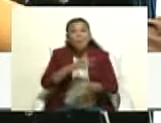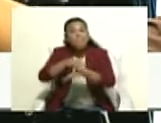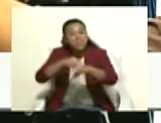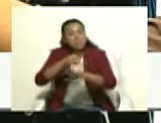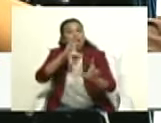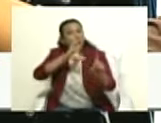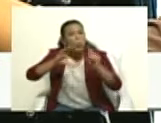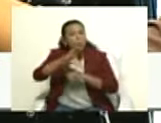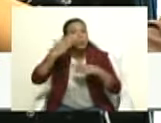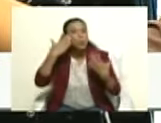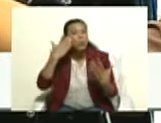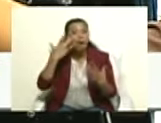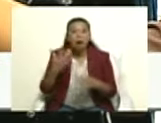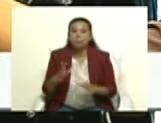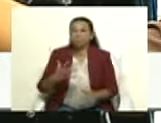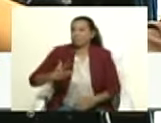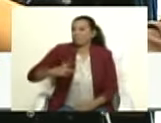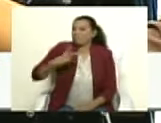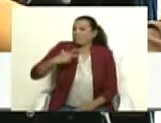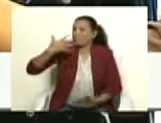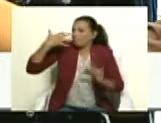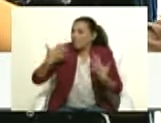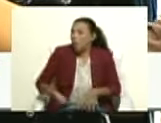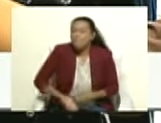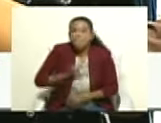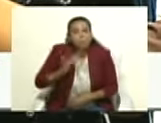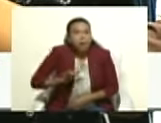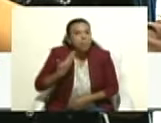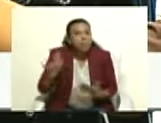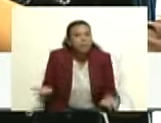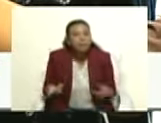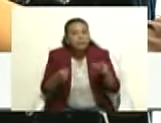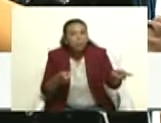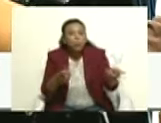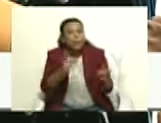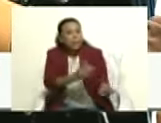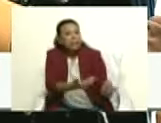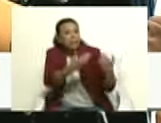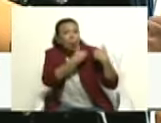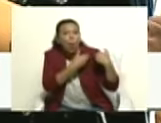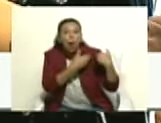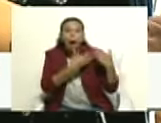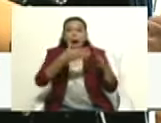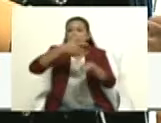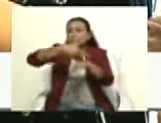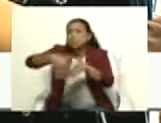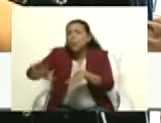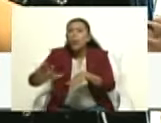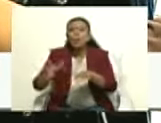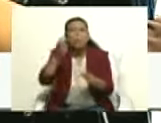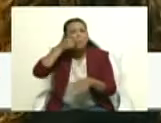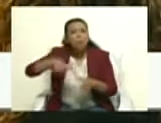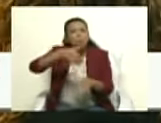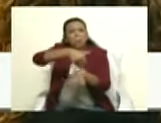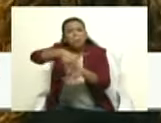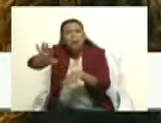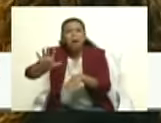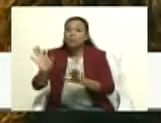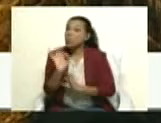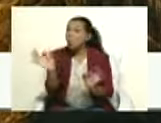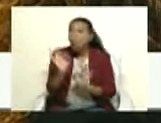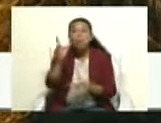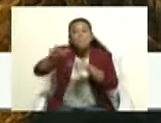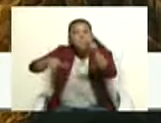Ministerio de Cultura, es de un alto significado. Porque en esta tarea no podemos dejar solo al pueblo que salvaguarde